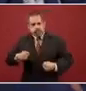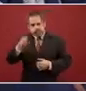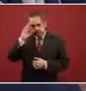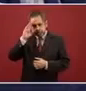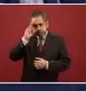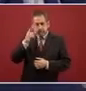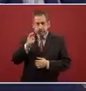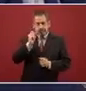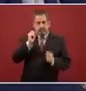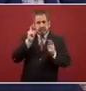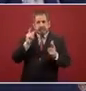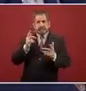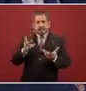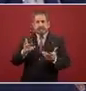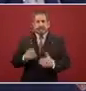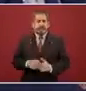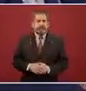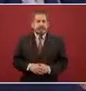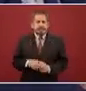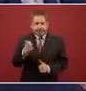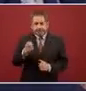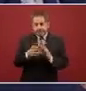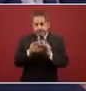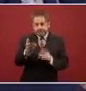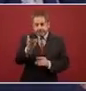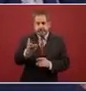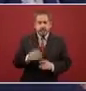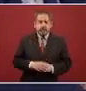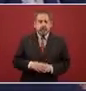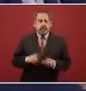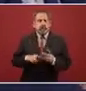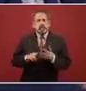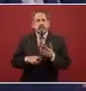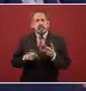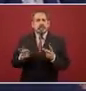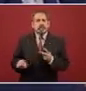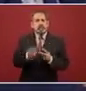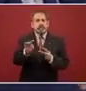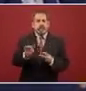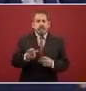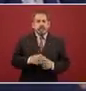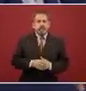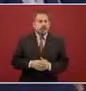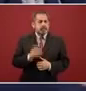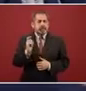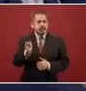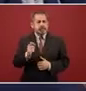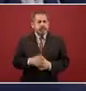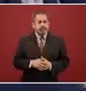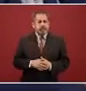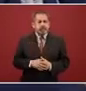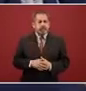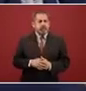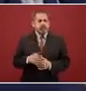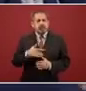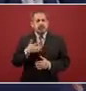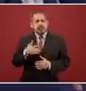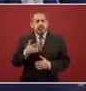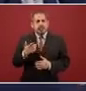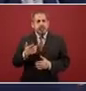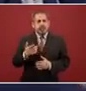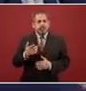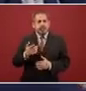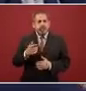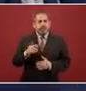es también de llamar la atención. Esas son las peticiones. Y las preguntas es, ¿qué le dice a usted que